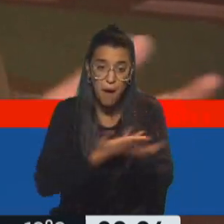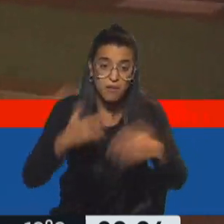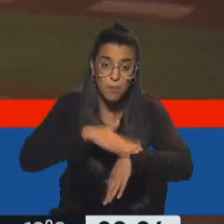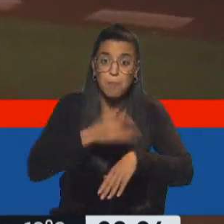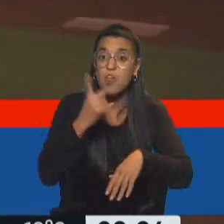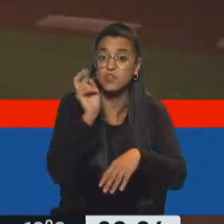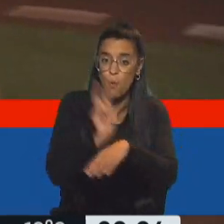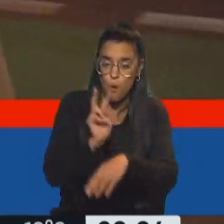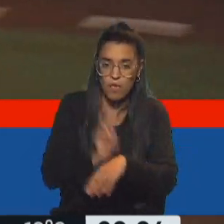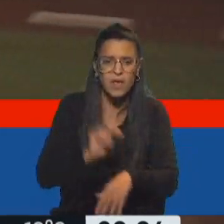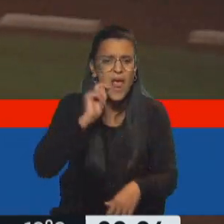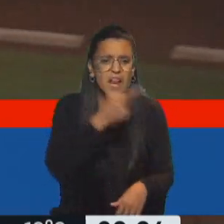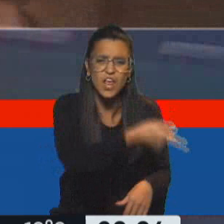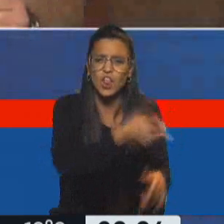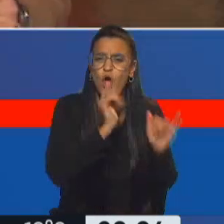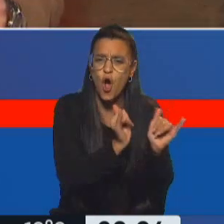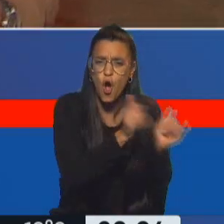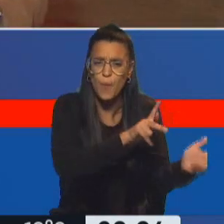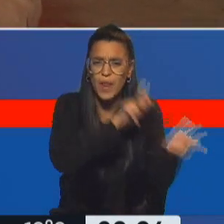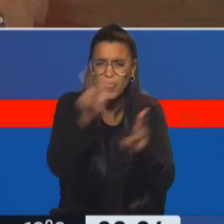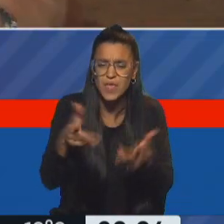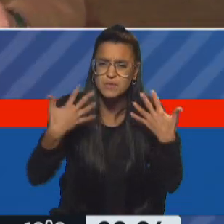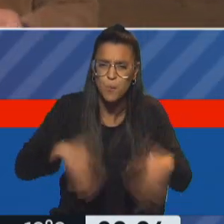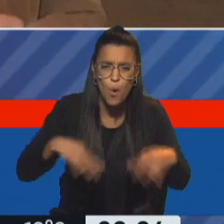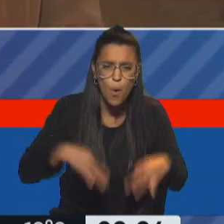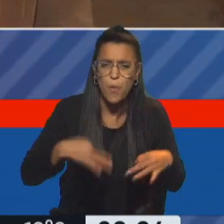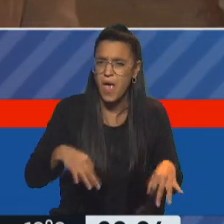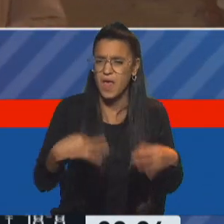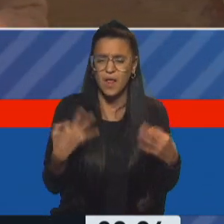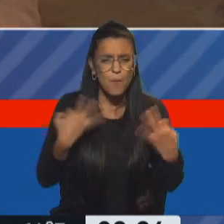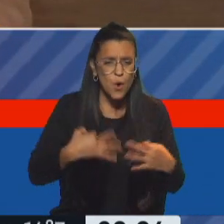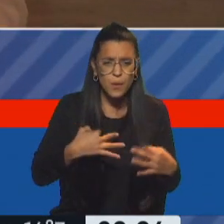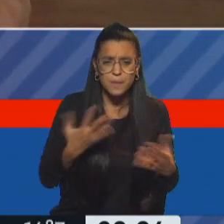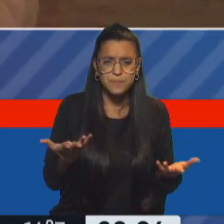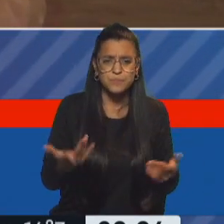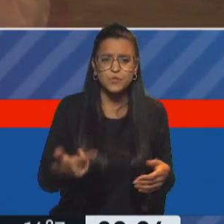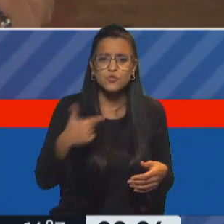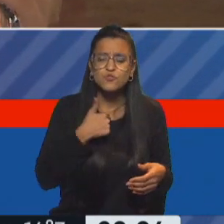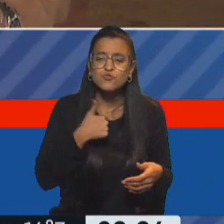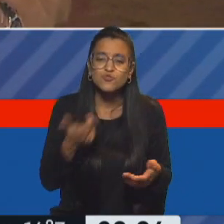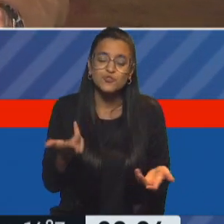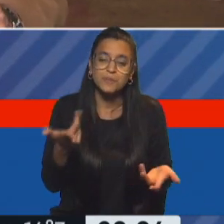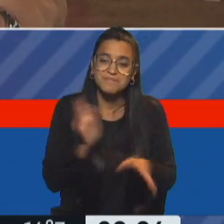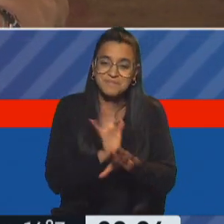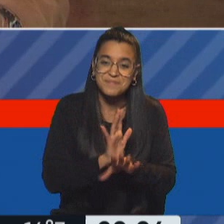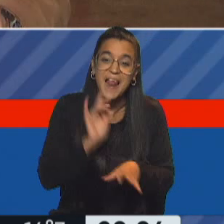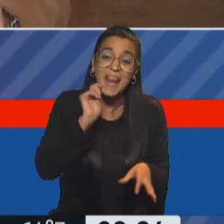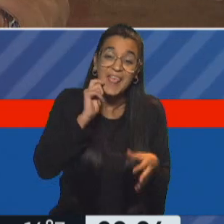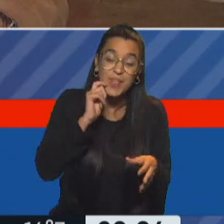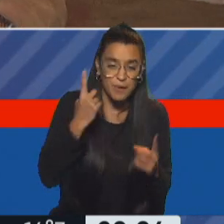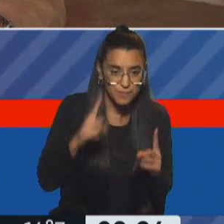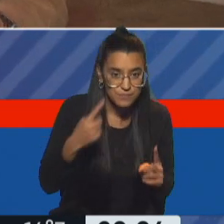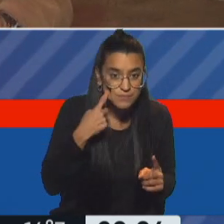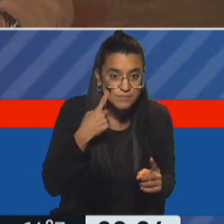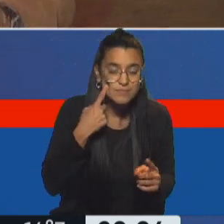pero se cuidan. Qué lindo lo que dicen los pibes, las chicas, ahí, bárbaro, la verdad, genial. Pero yo te rompo este clima tan lindo y te digo, con